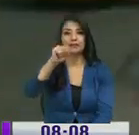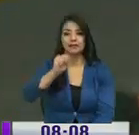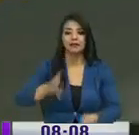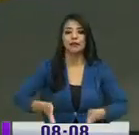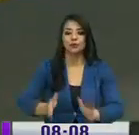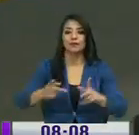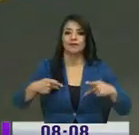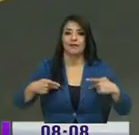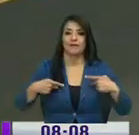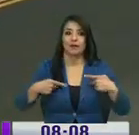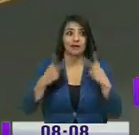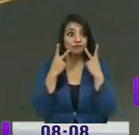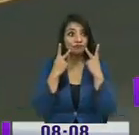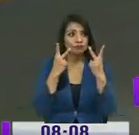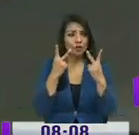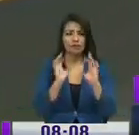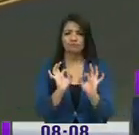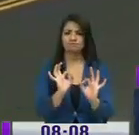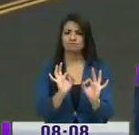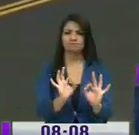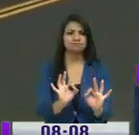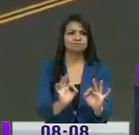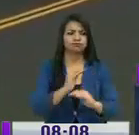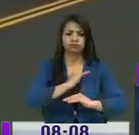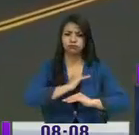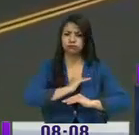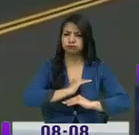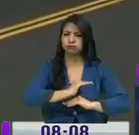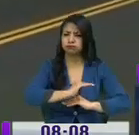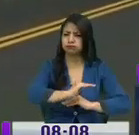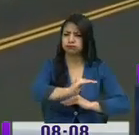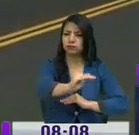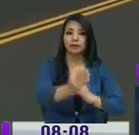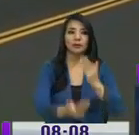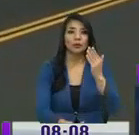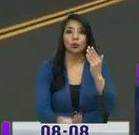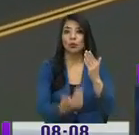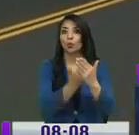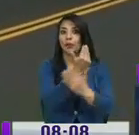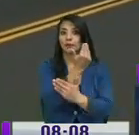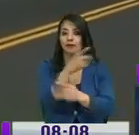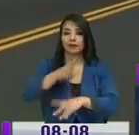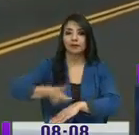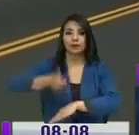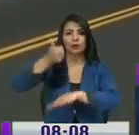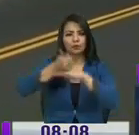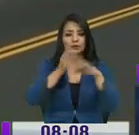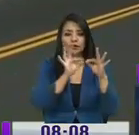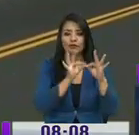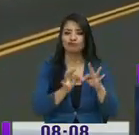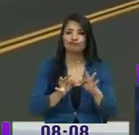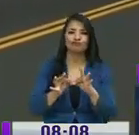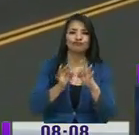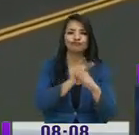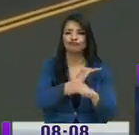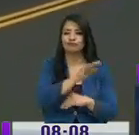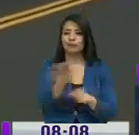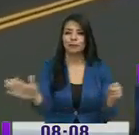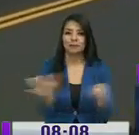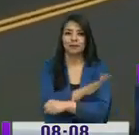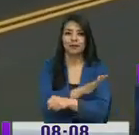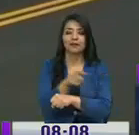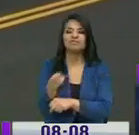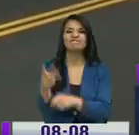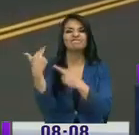y como ustedes pueden ver en imágenes, está renovada, ha tenido una intervención integral por parte de la EMOB